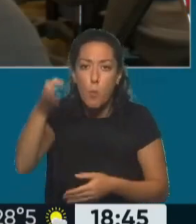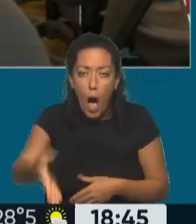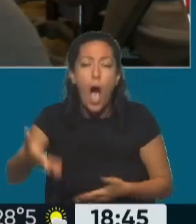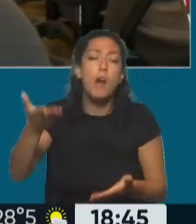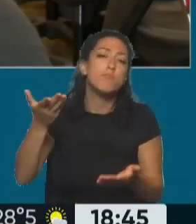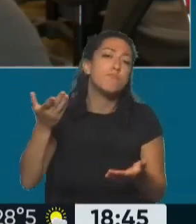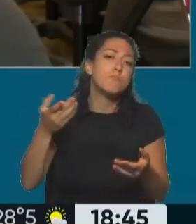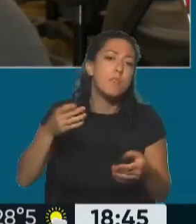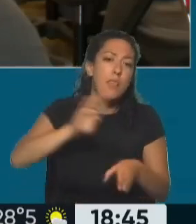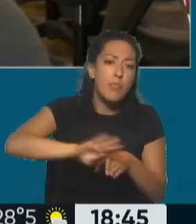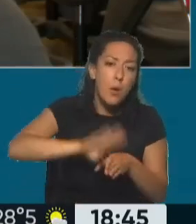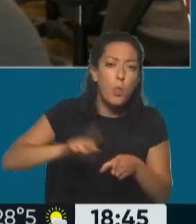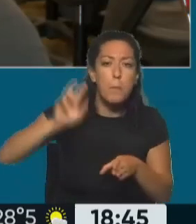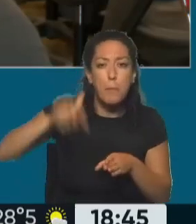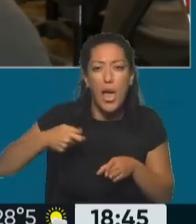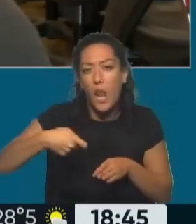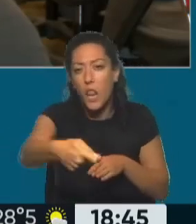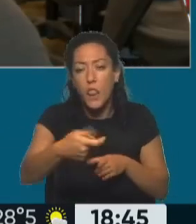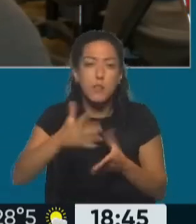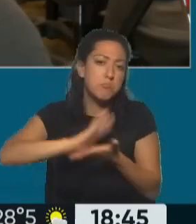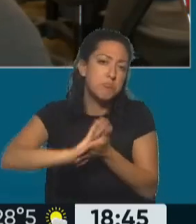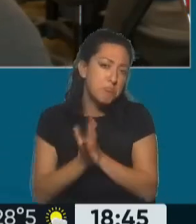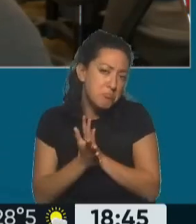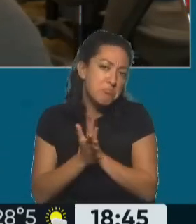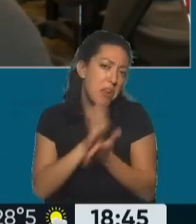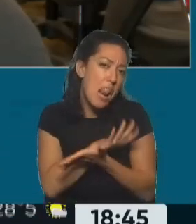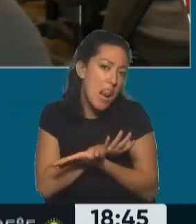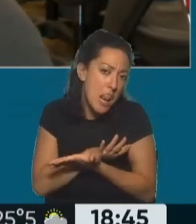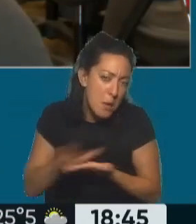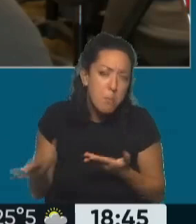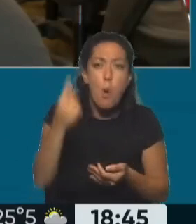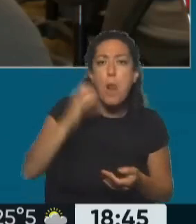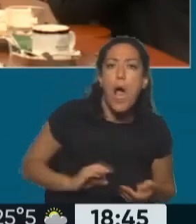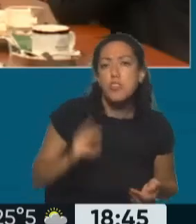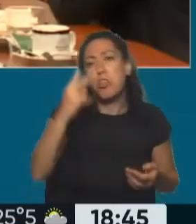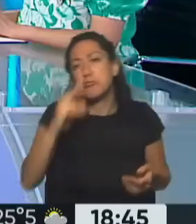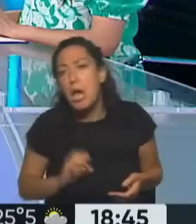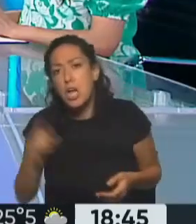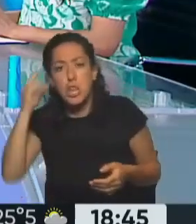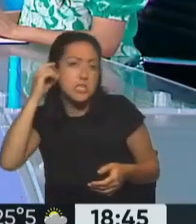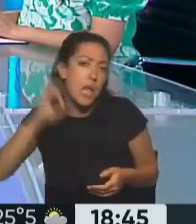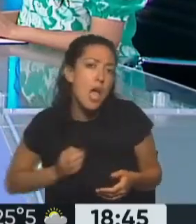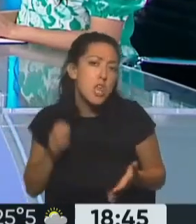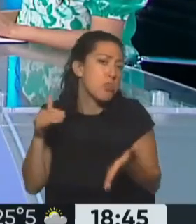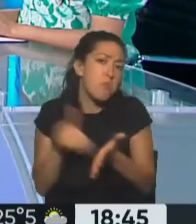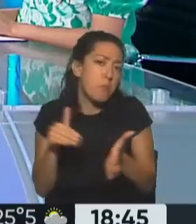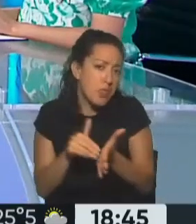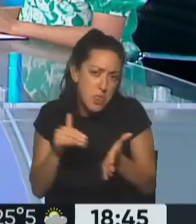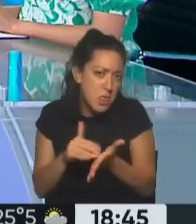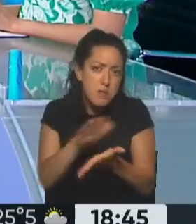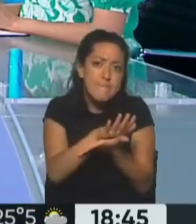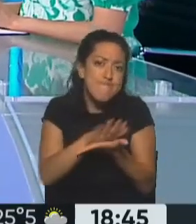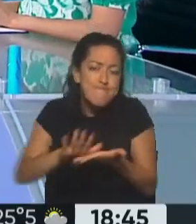red de filiales Credicop, otro banco o en oficinas del ANSES. ¿Cómo realizar la fe de vida si cobras en el Banco